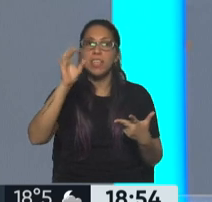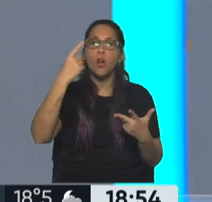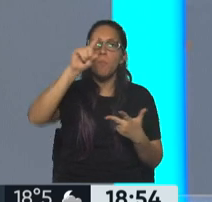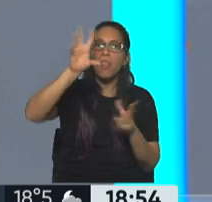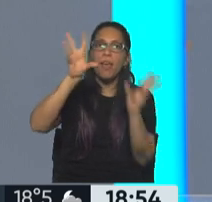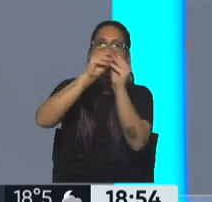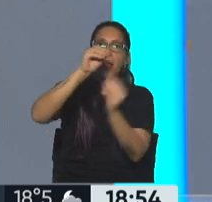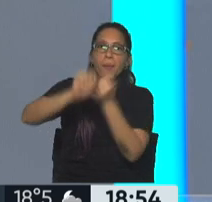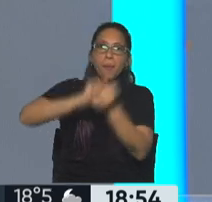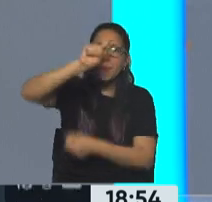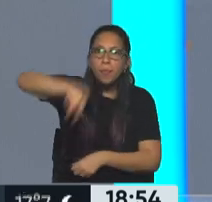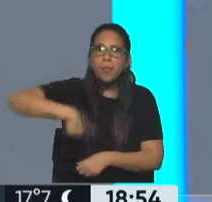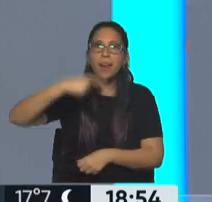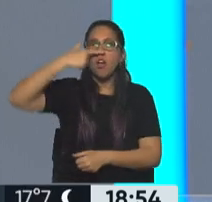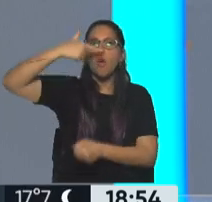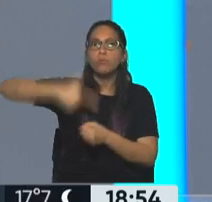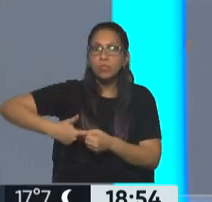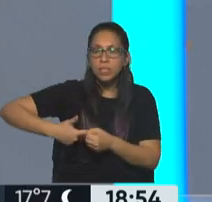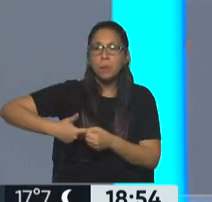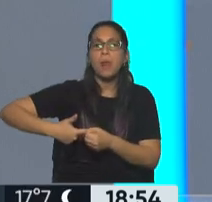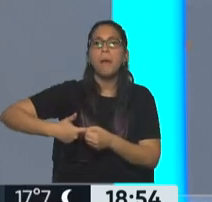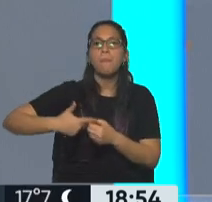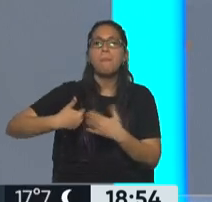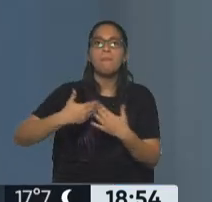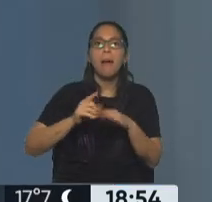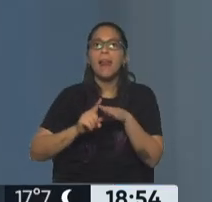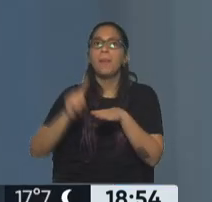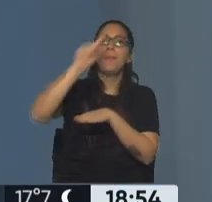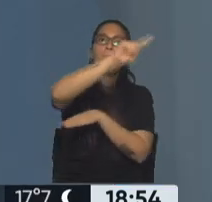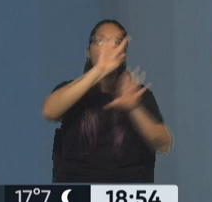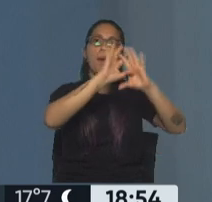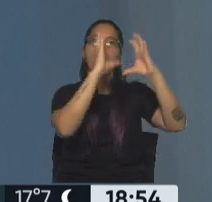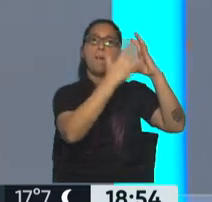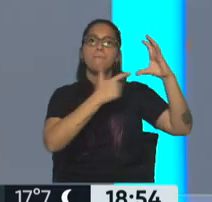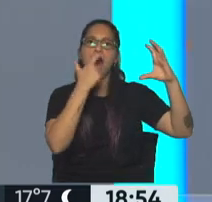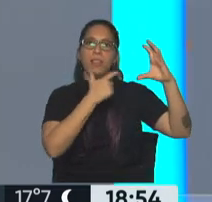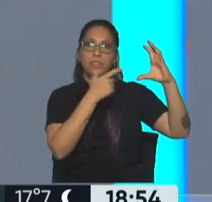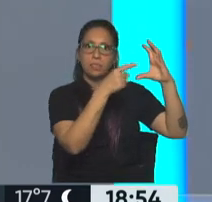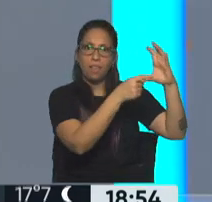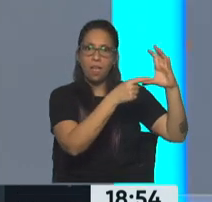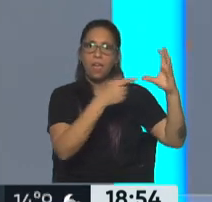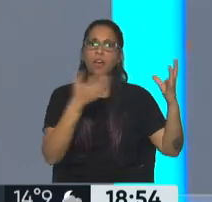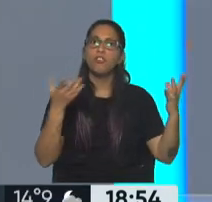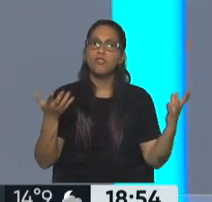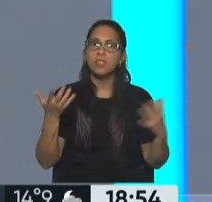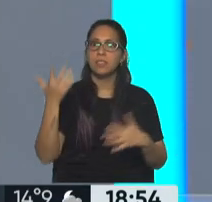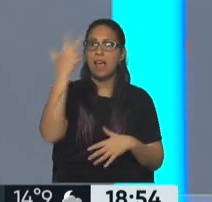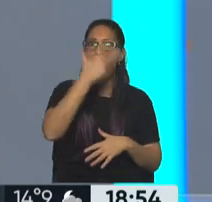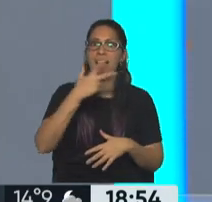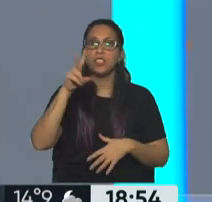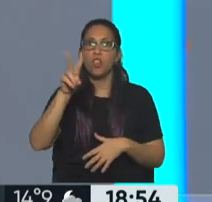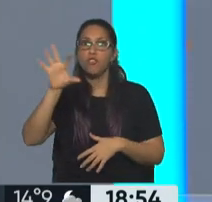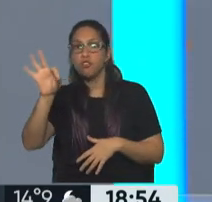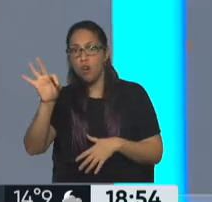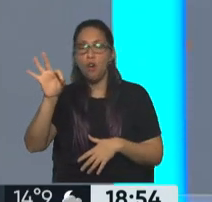para un posterior y posible viaje a Marte porque el hidrógeno líquido y el